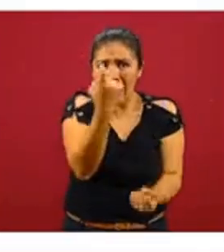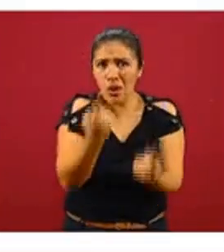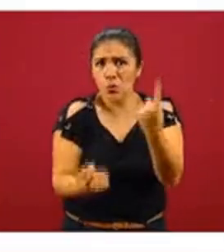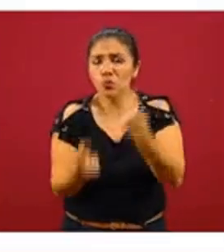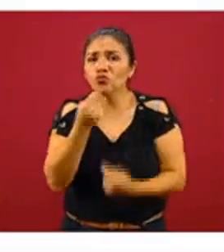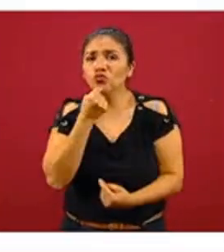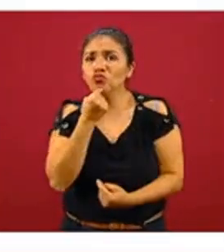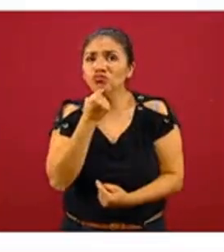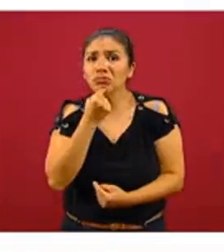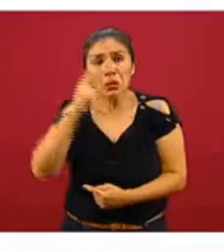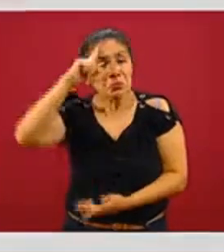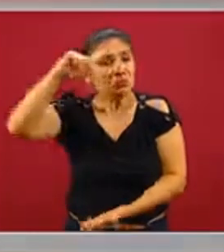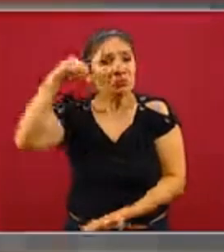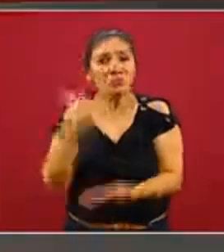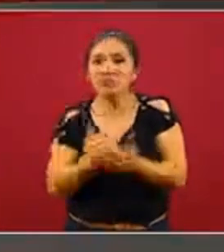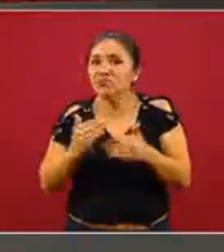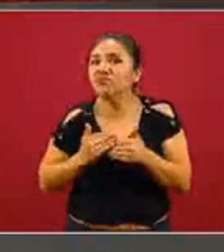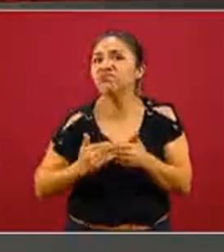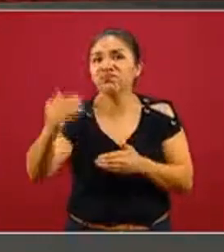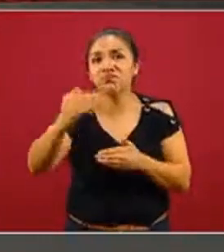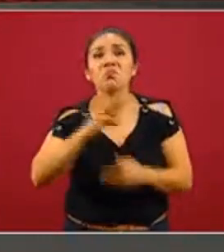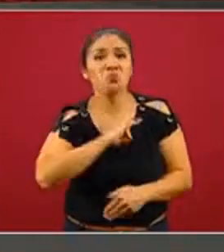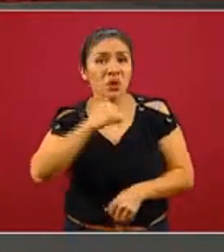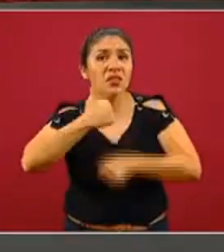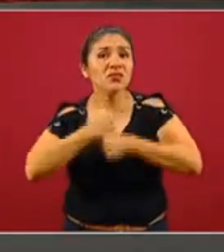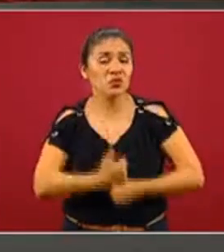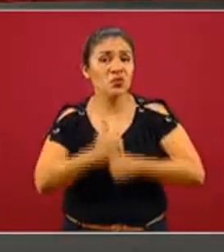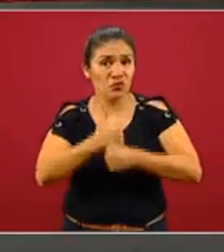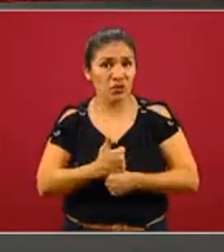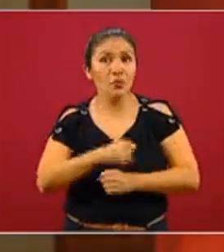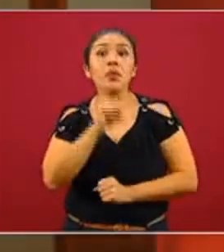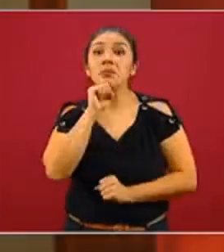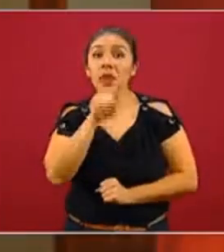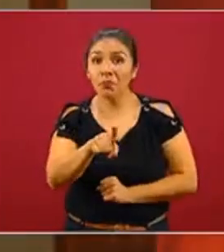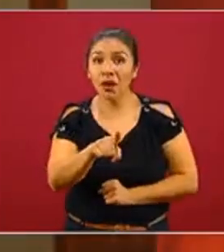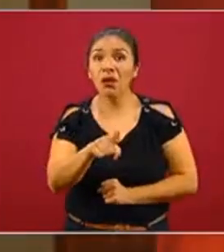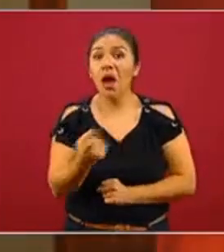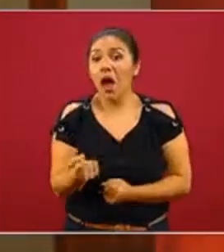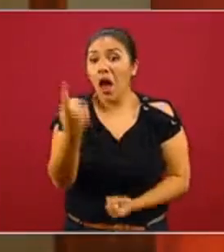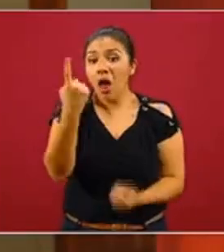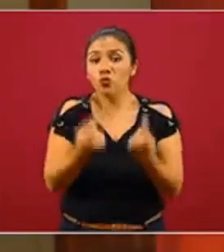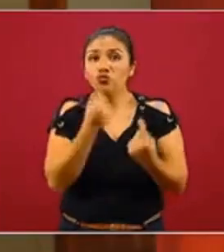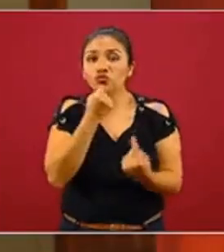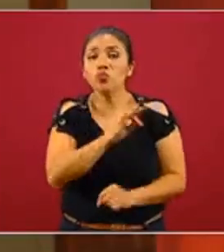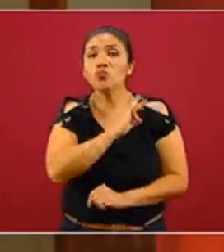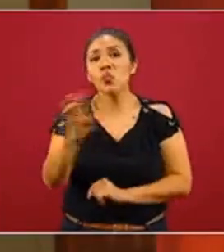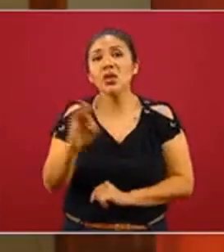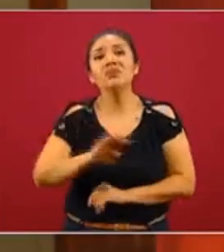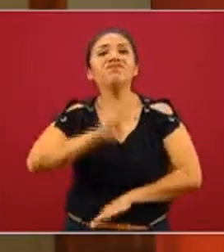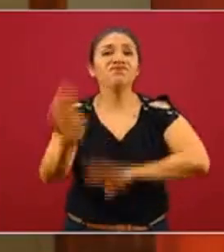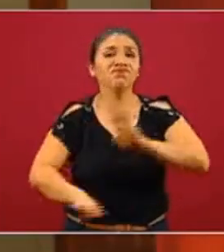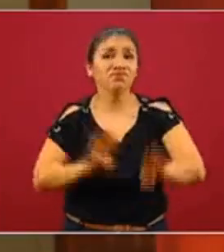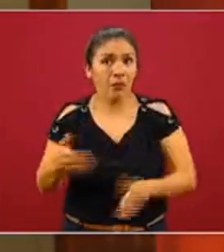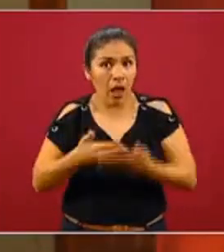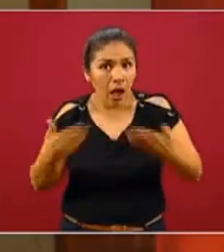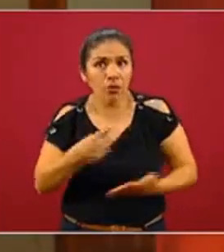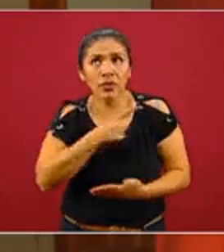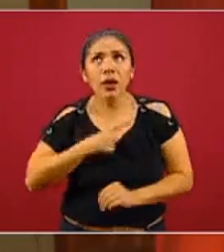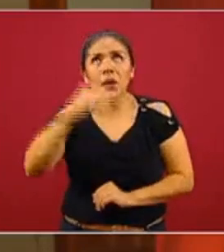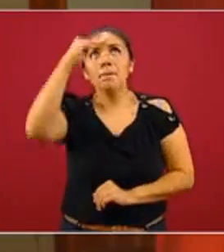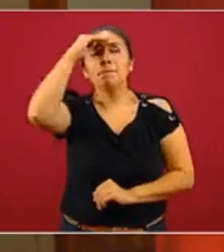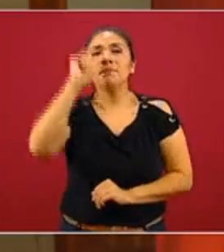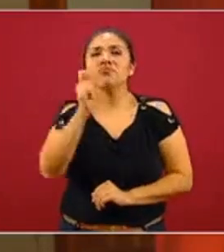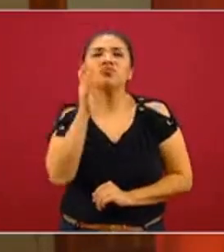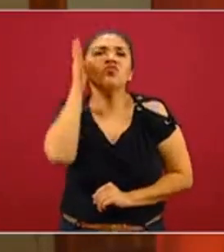será de por vida. Yo agregaría, para algunos niños les va a costar la vida. Es el momento de pensar en el futuro, es el